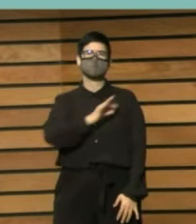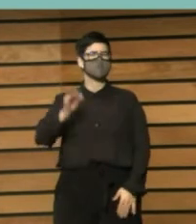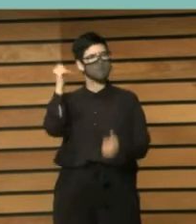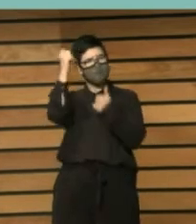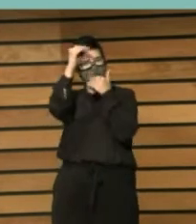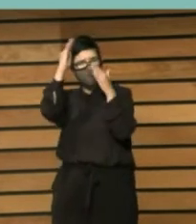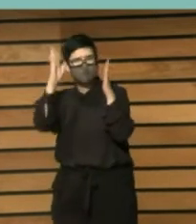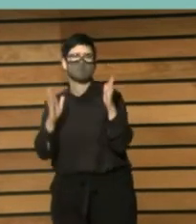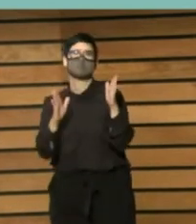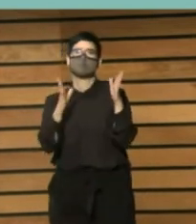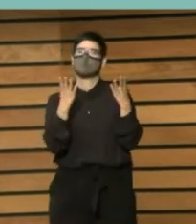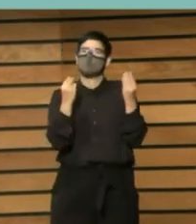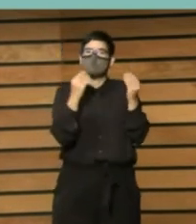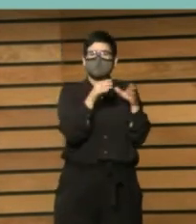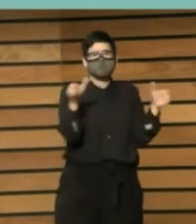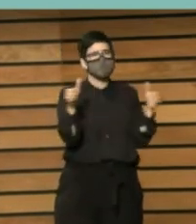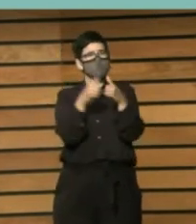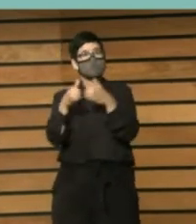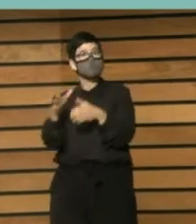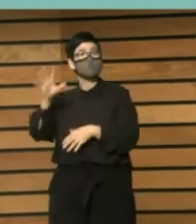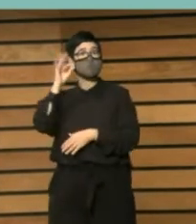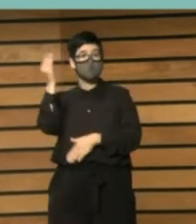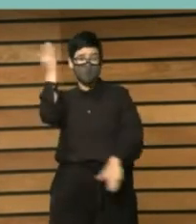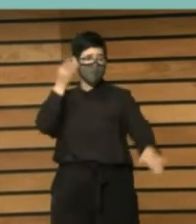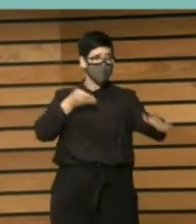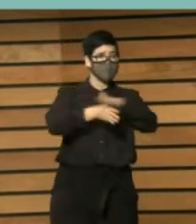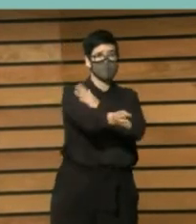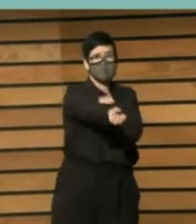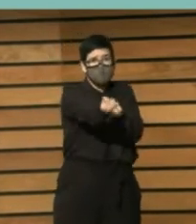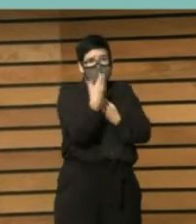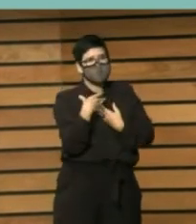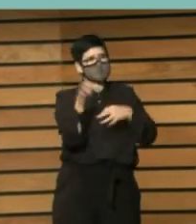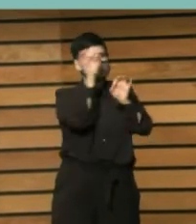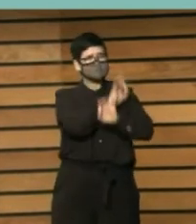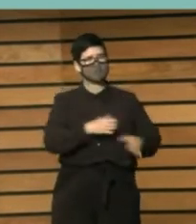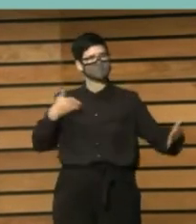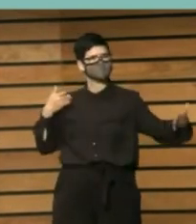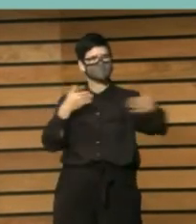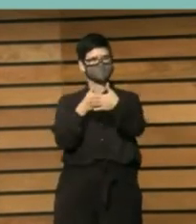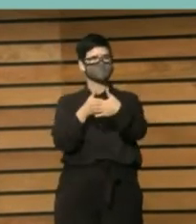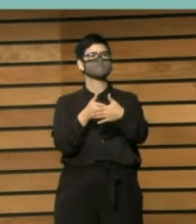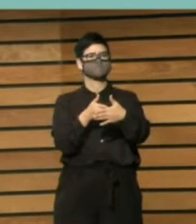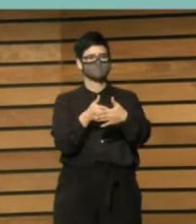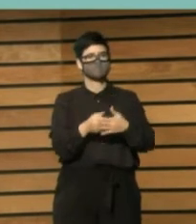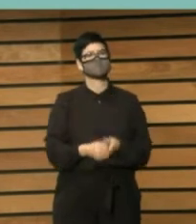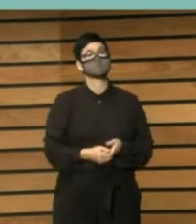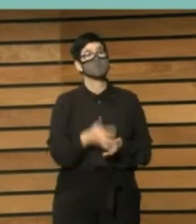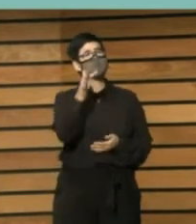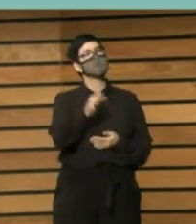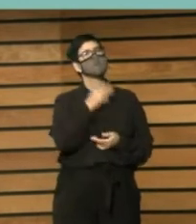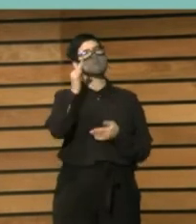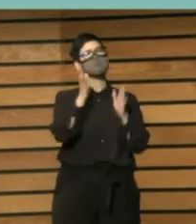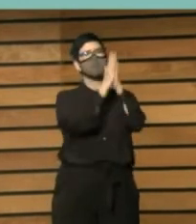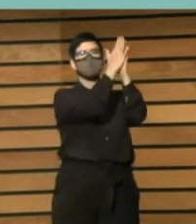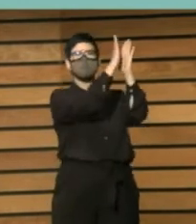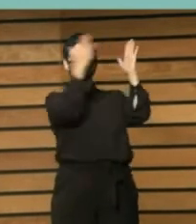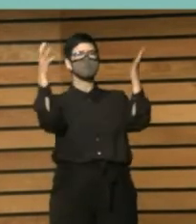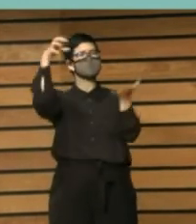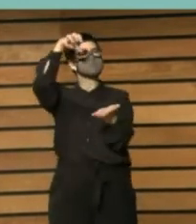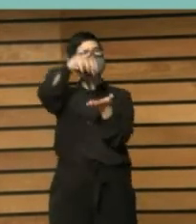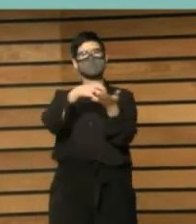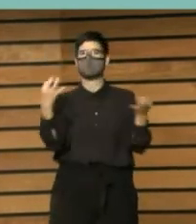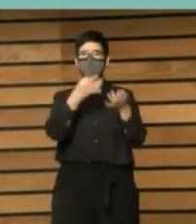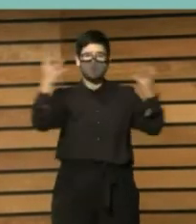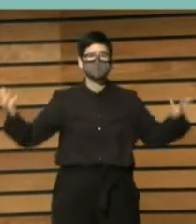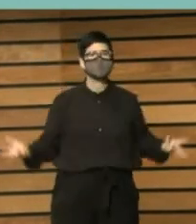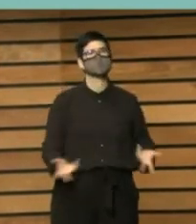colectivos que las mujeres no pueden acceder a la información. Además, la biblioteca debe ser promotora de los ODS como